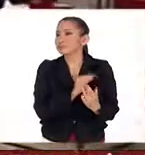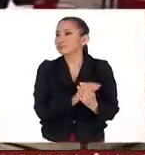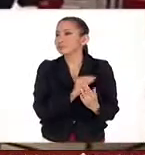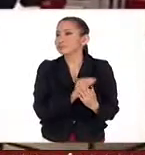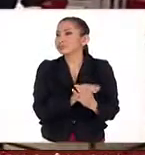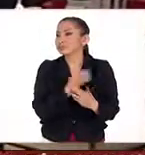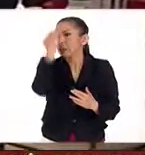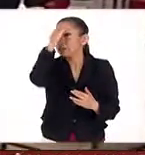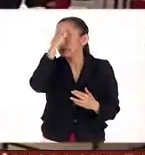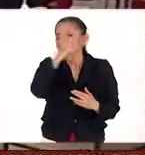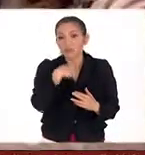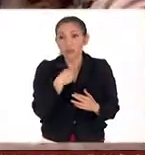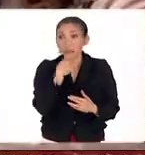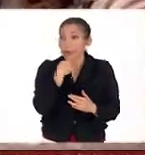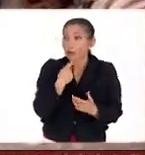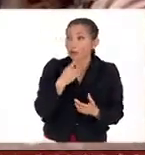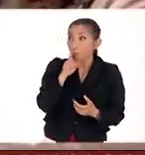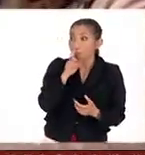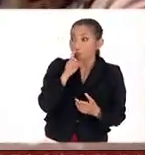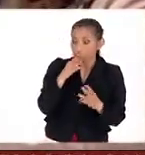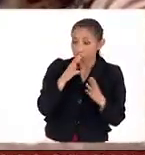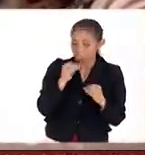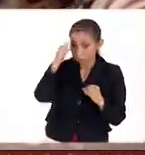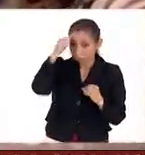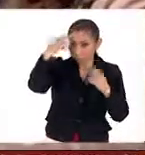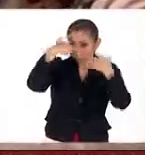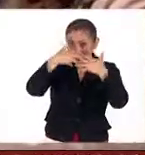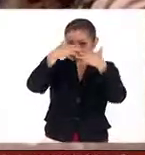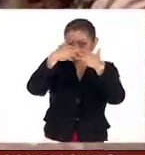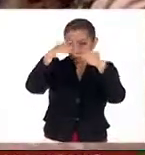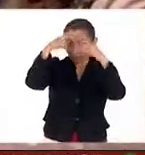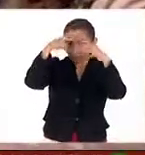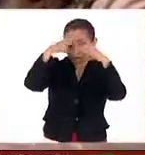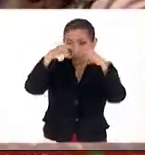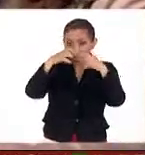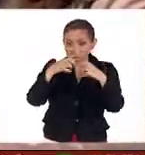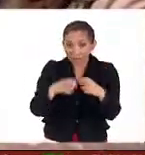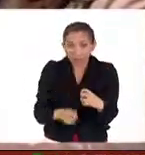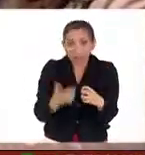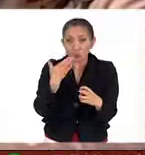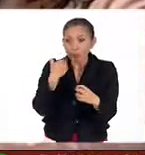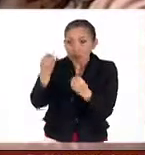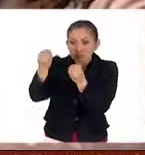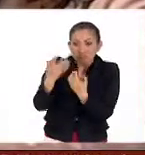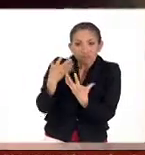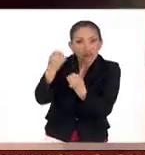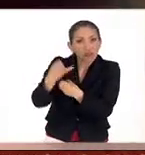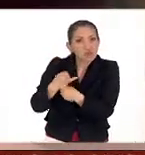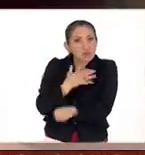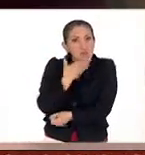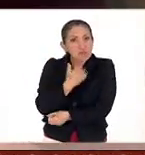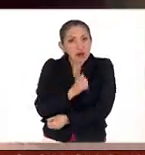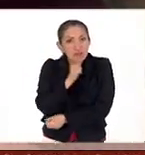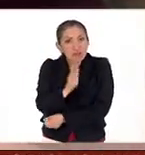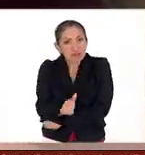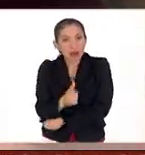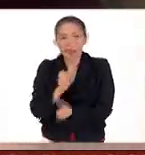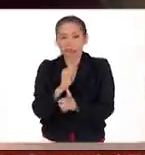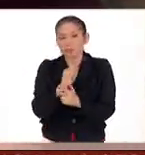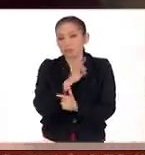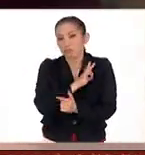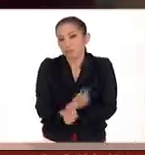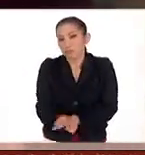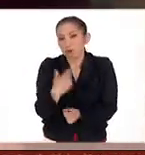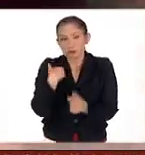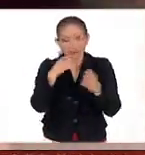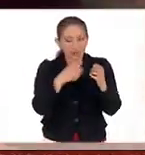sus experiencias, entonces el niño ya no tiene toda esa retroalimentación, es decir, toda esa información. Entonces nosotros podemos usar